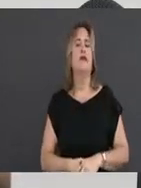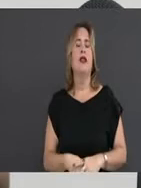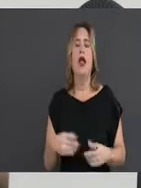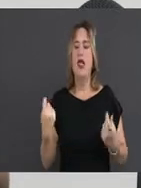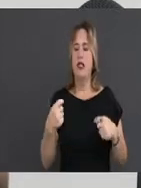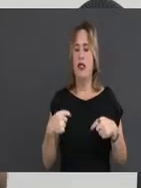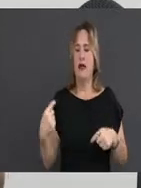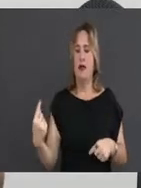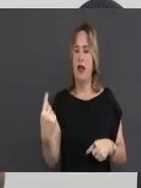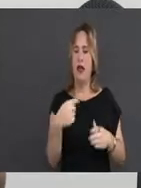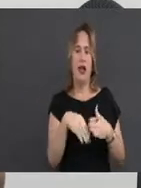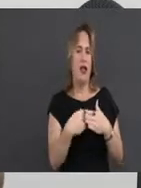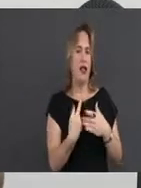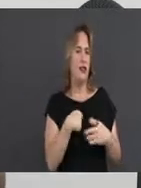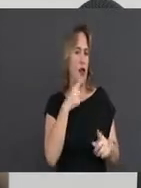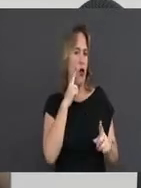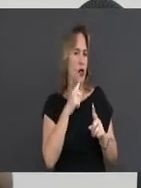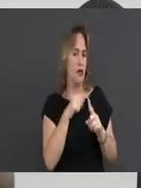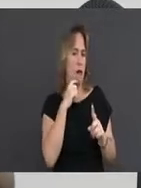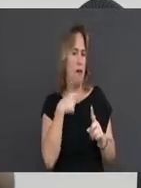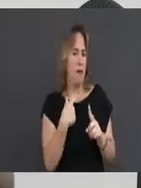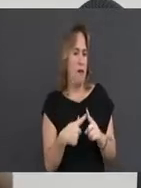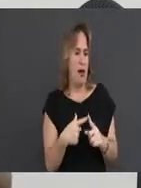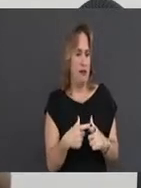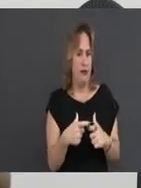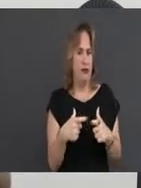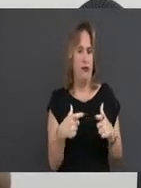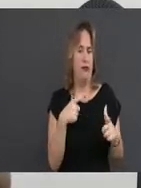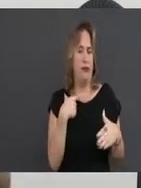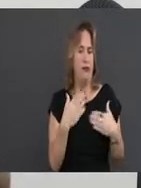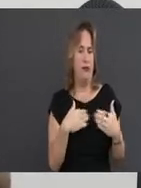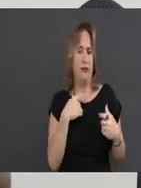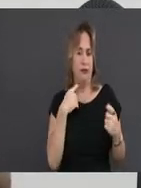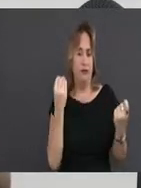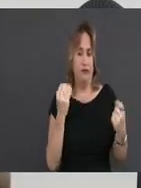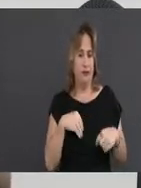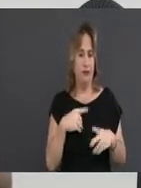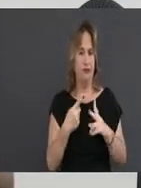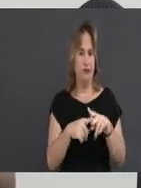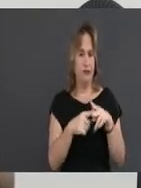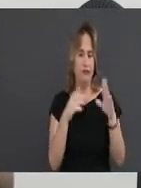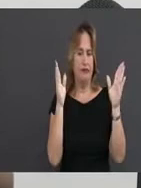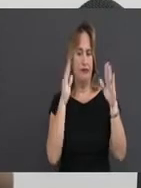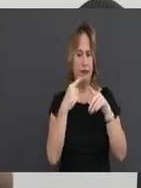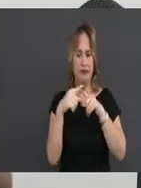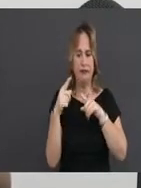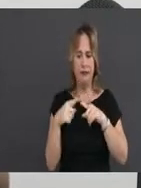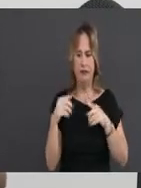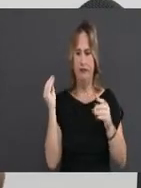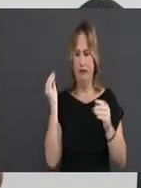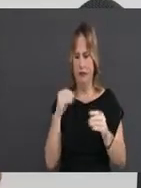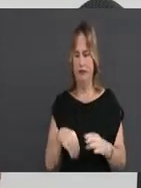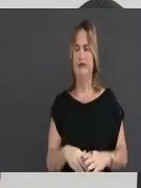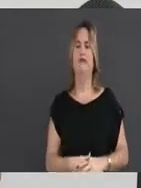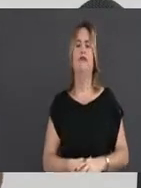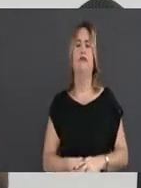tiene cada día desafíos más crecientes, el tema de la transportación por las limitaciones que enfrentamos, pero esto lo